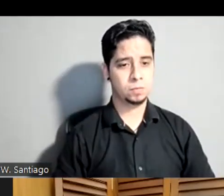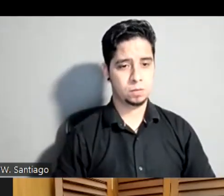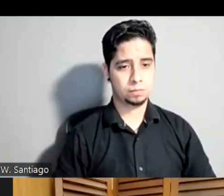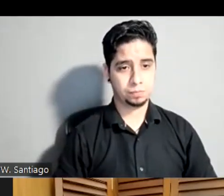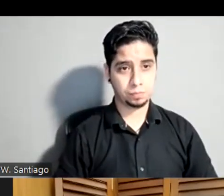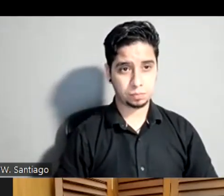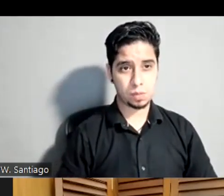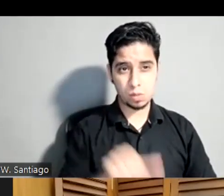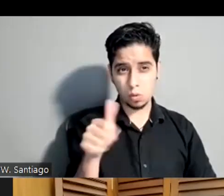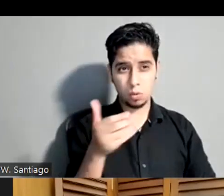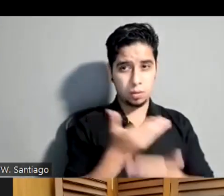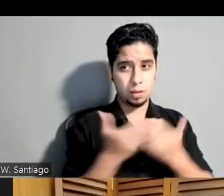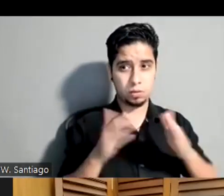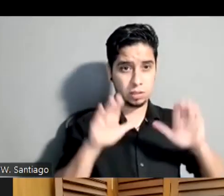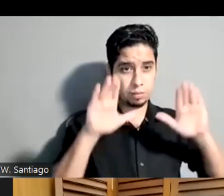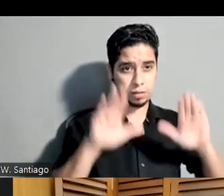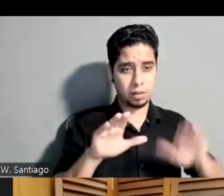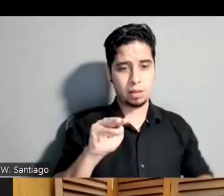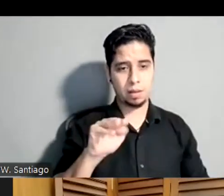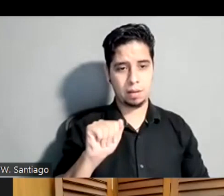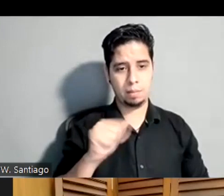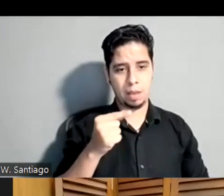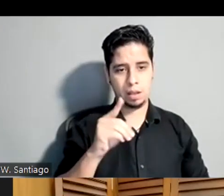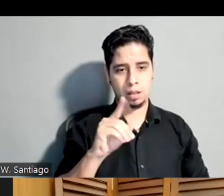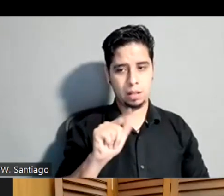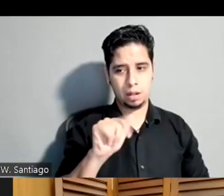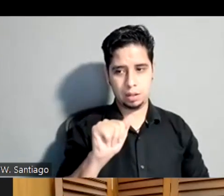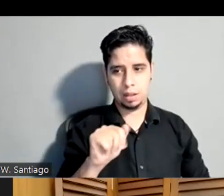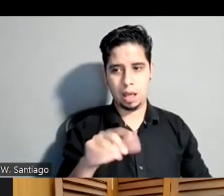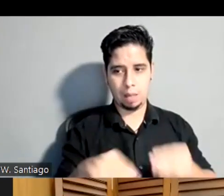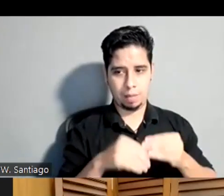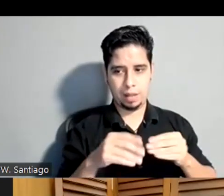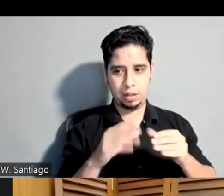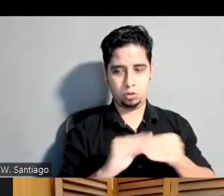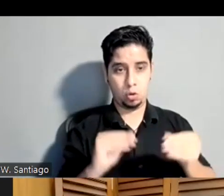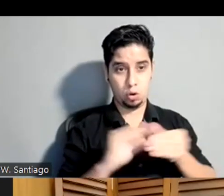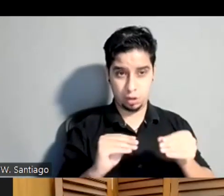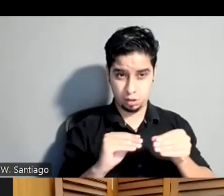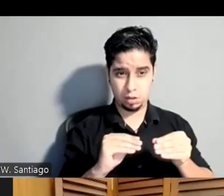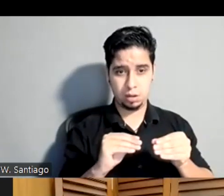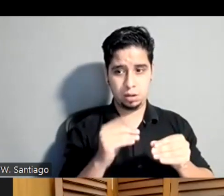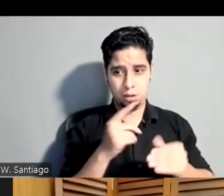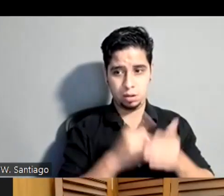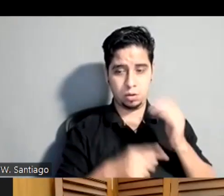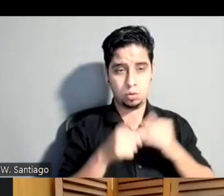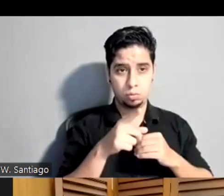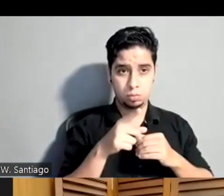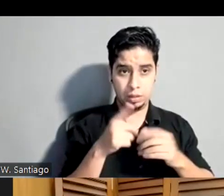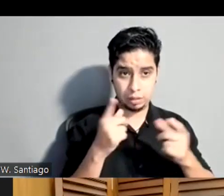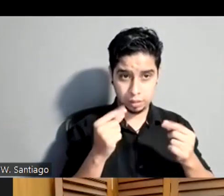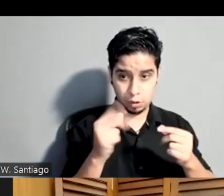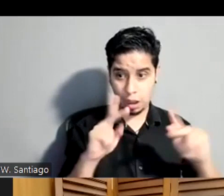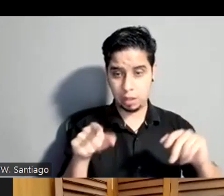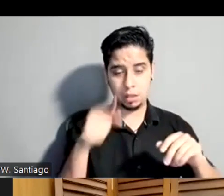otra de las cosas maravillosas de Magdalena, además de la historia, ¿verdad? De la historia que pusimos al público a pensar,